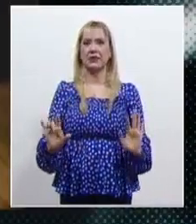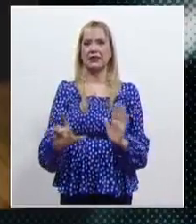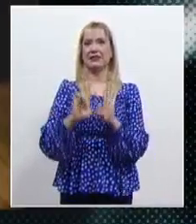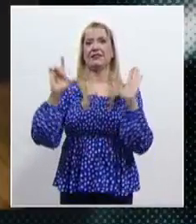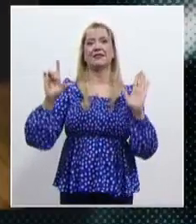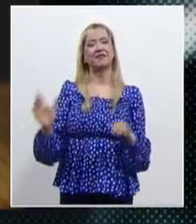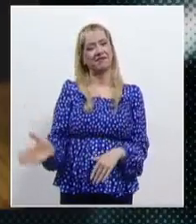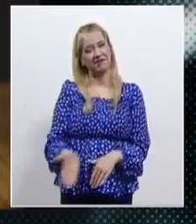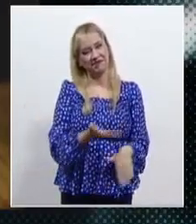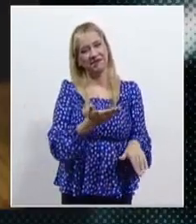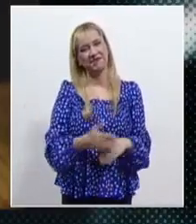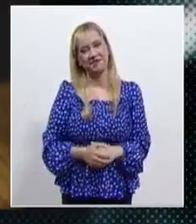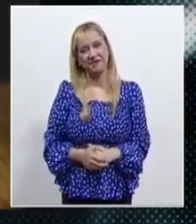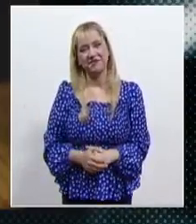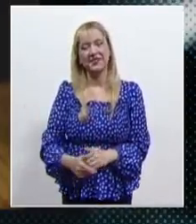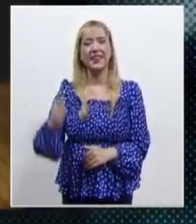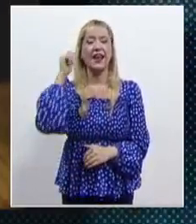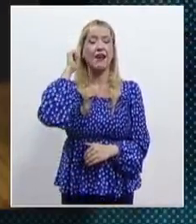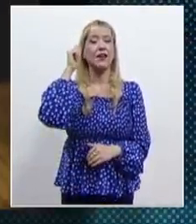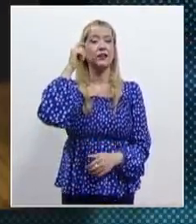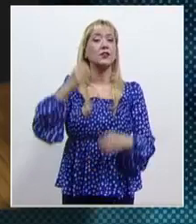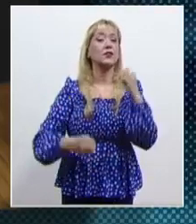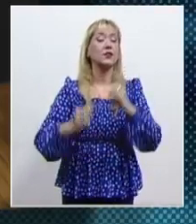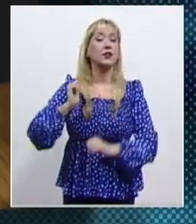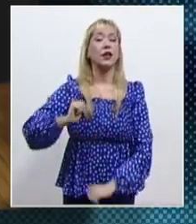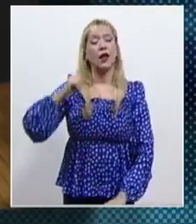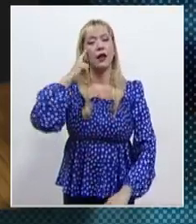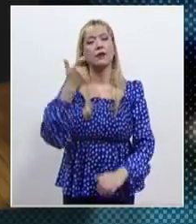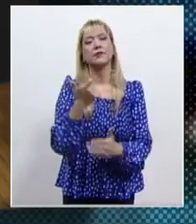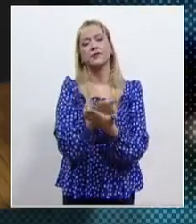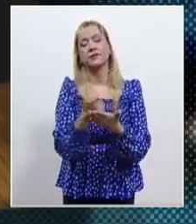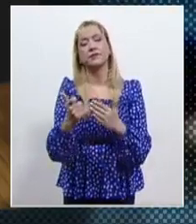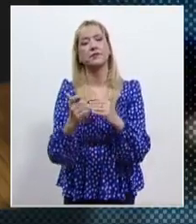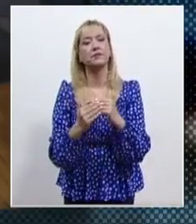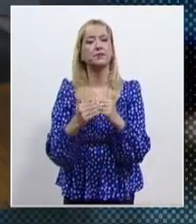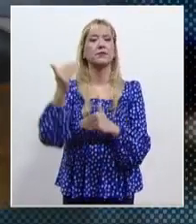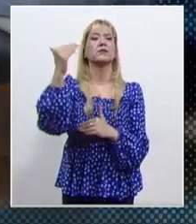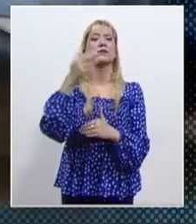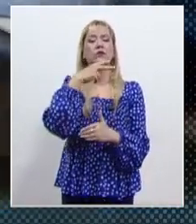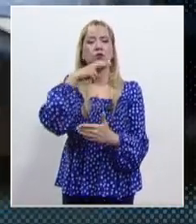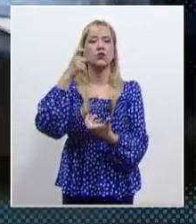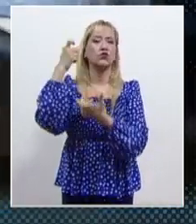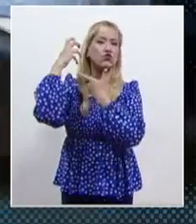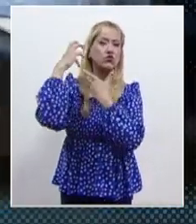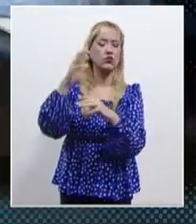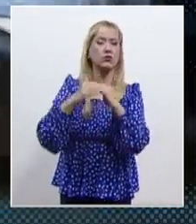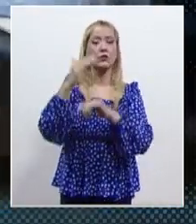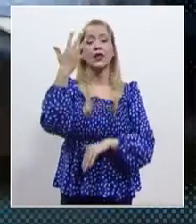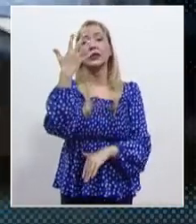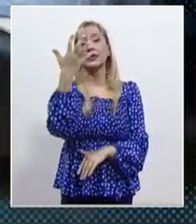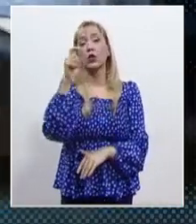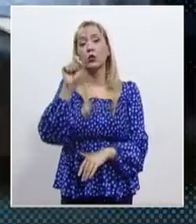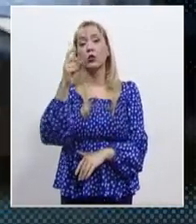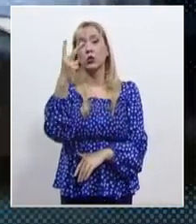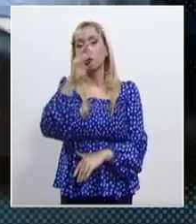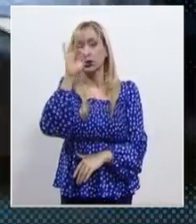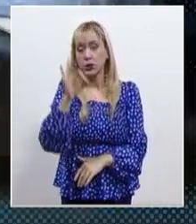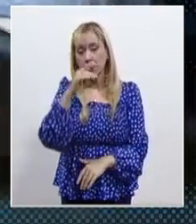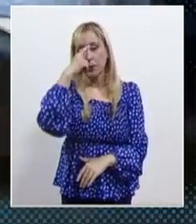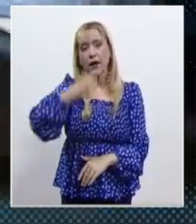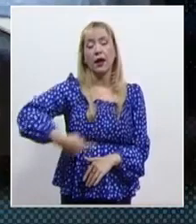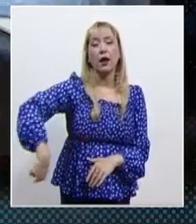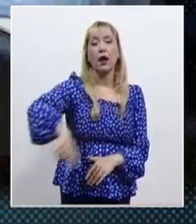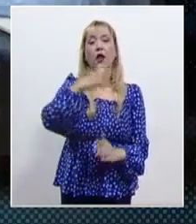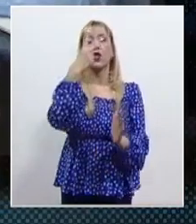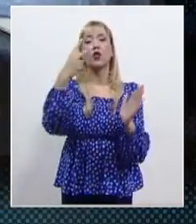El Poder Judicial de Tabasco pactó un incremento al salario, compensaciones y bonos de 5.2% para los más